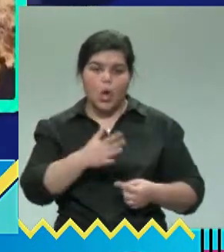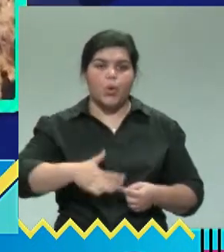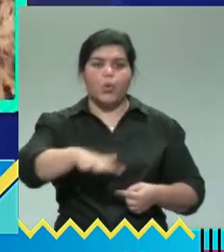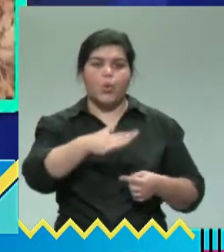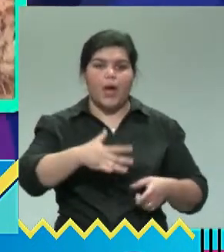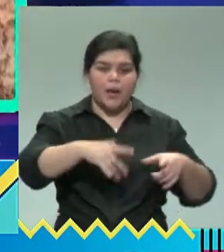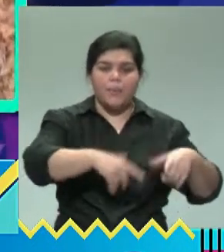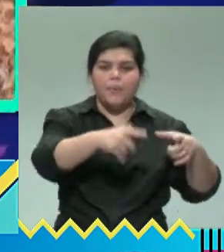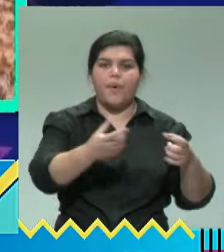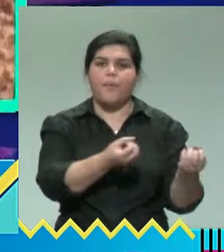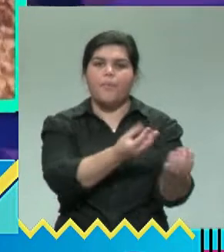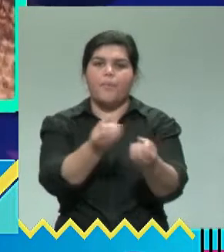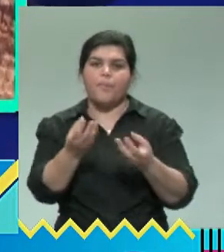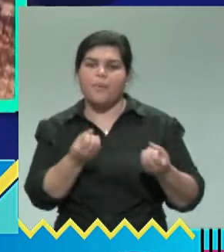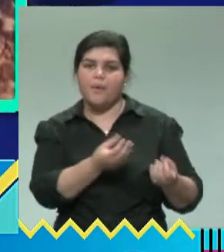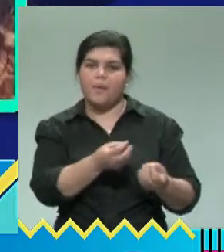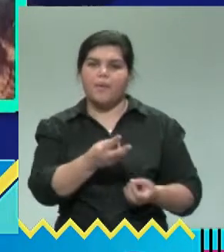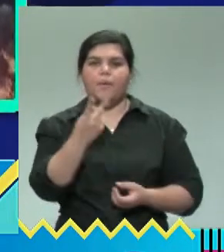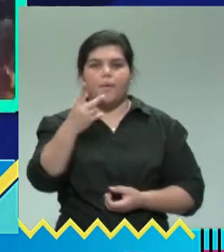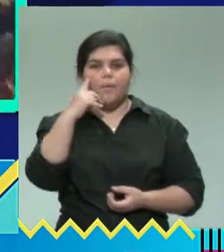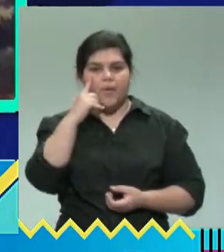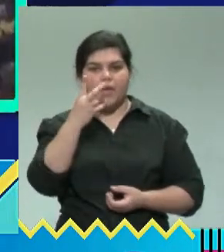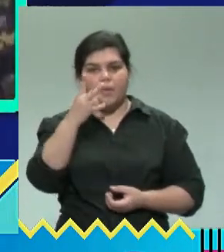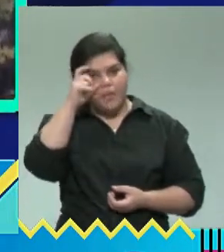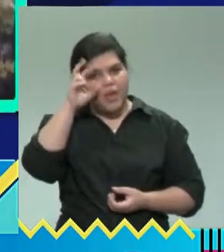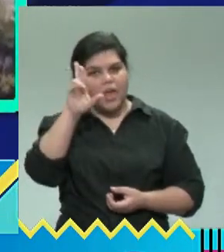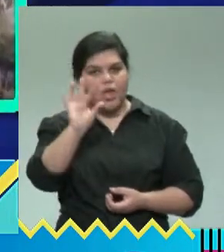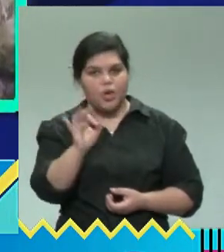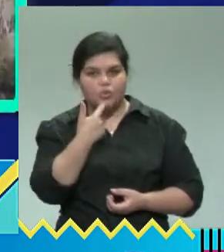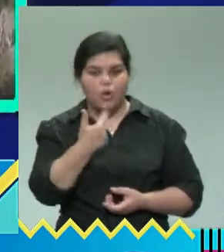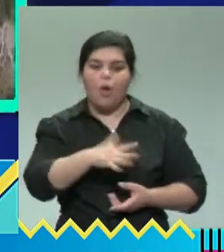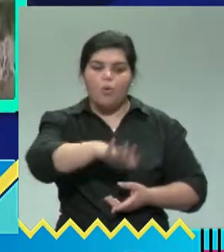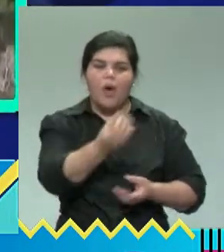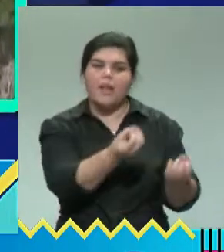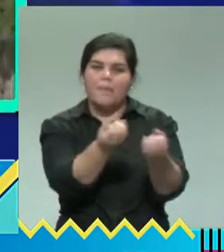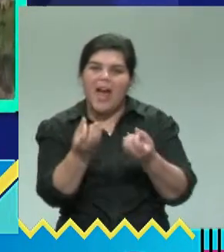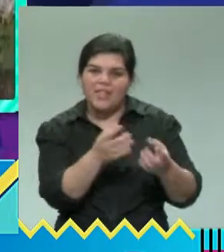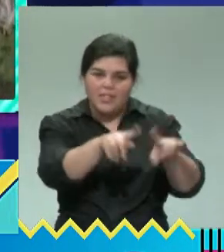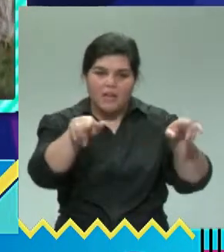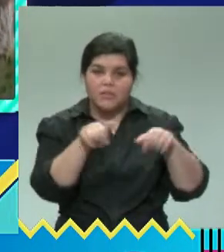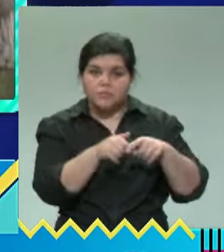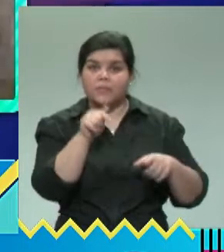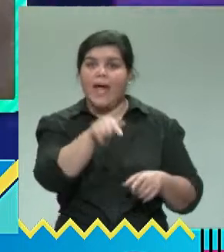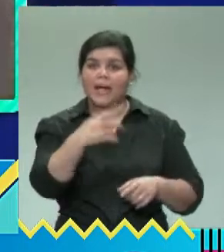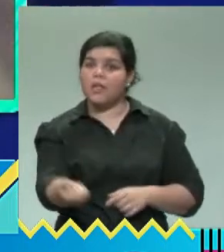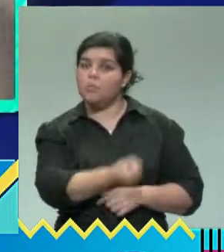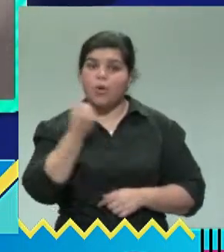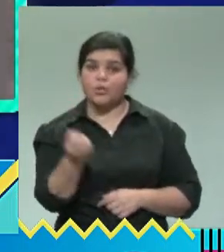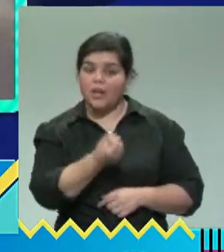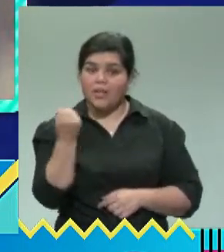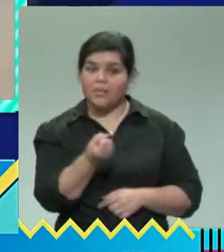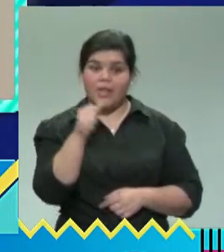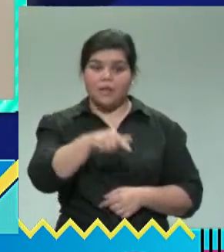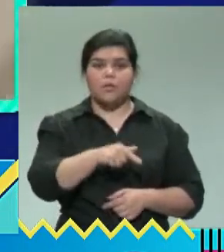verdad que eso es importante. ¿Por qué? Porque ahí está también parte de los eslabones claves de